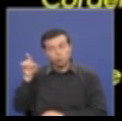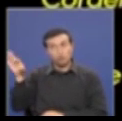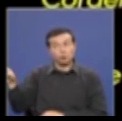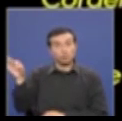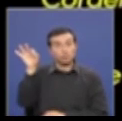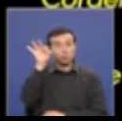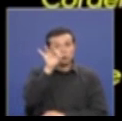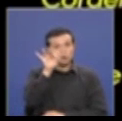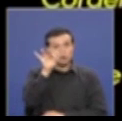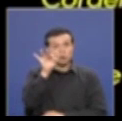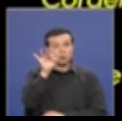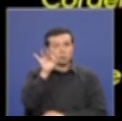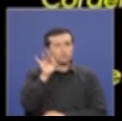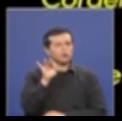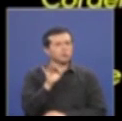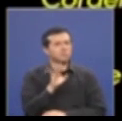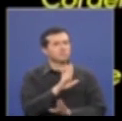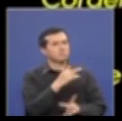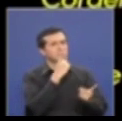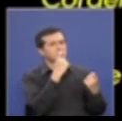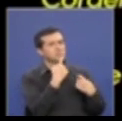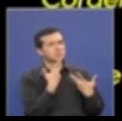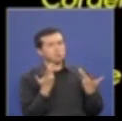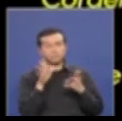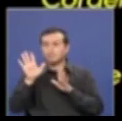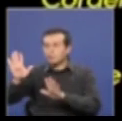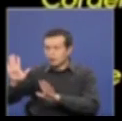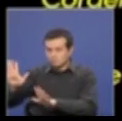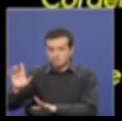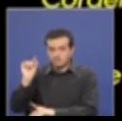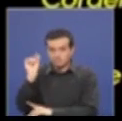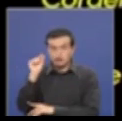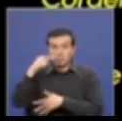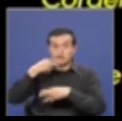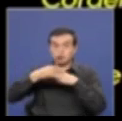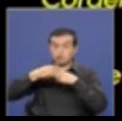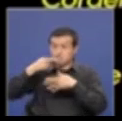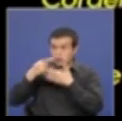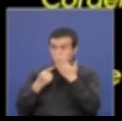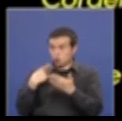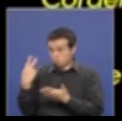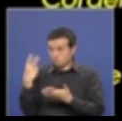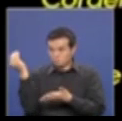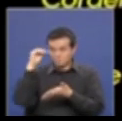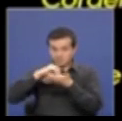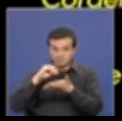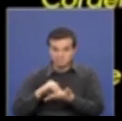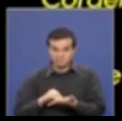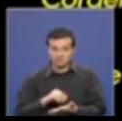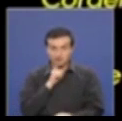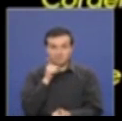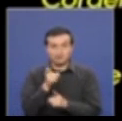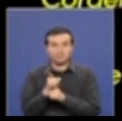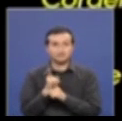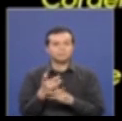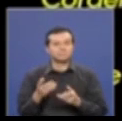intendente? Pero espérate un momentito, que en la lista que tú y yo pusimos, yo te puse un papelito